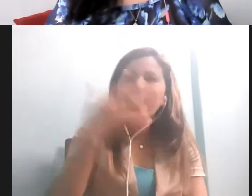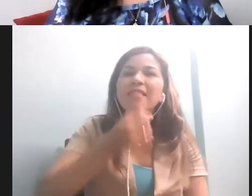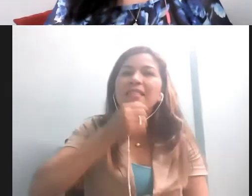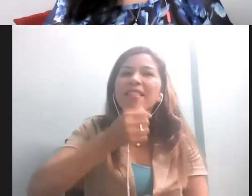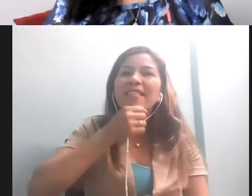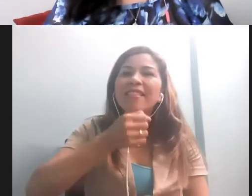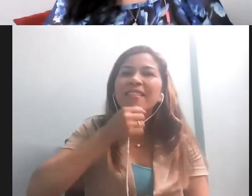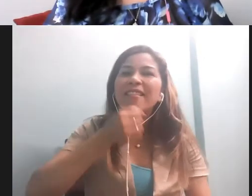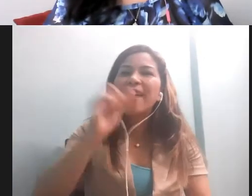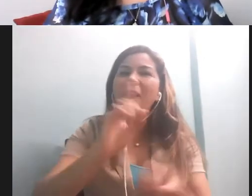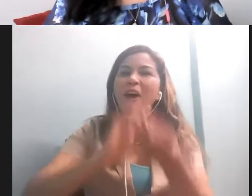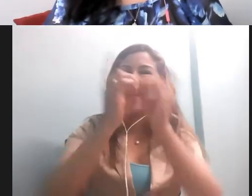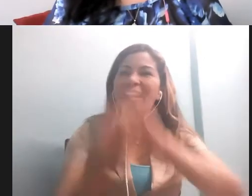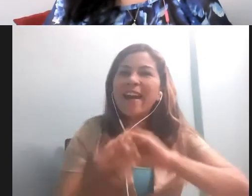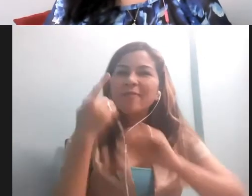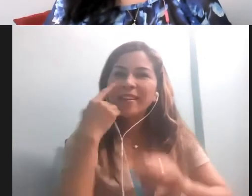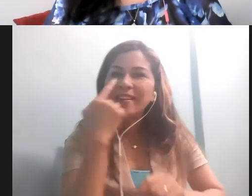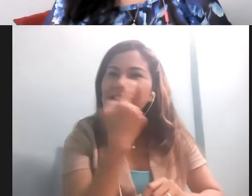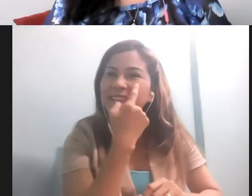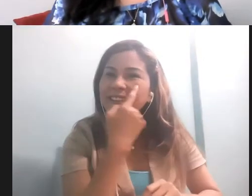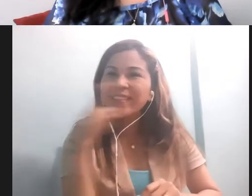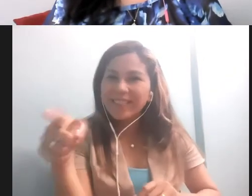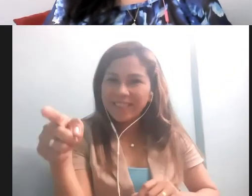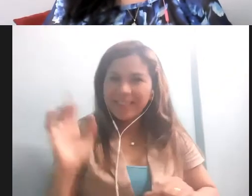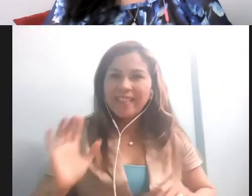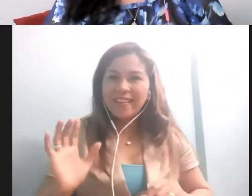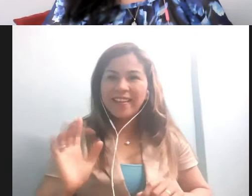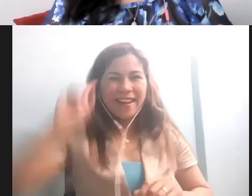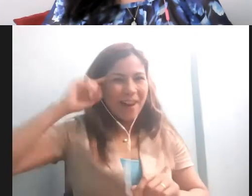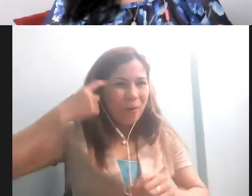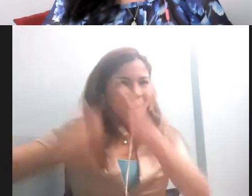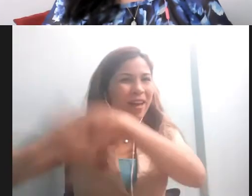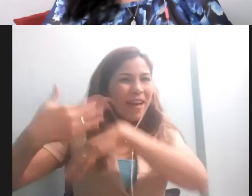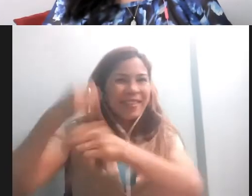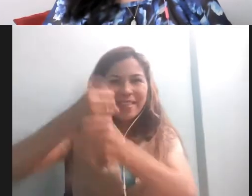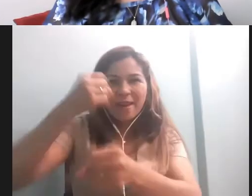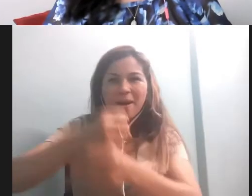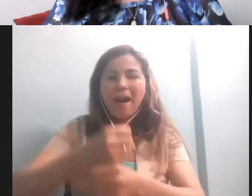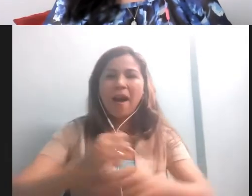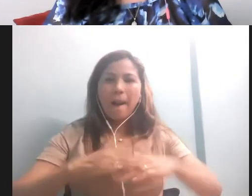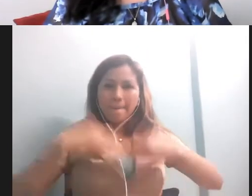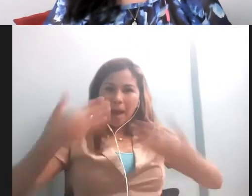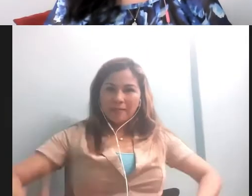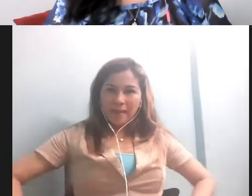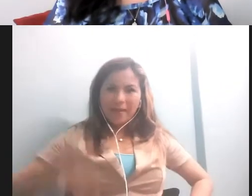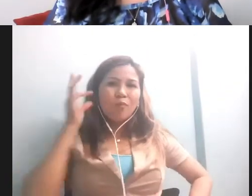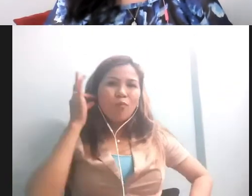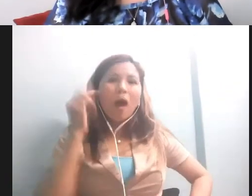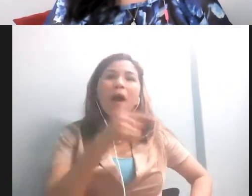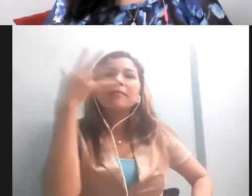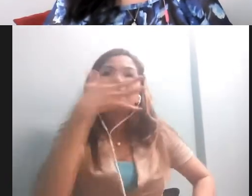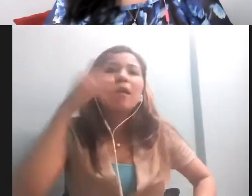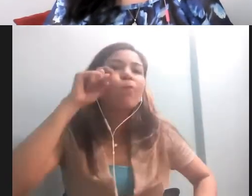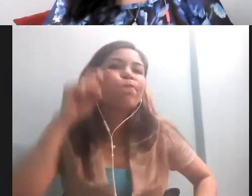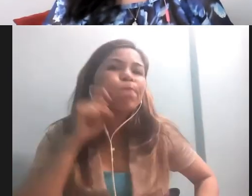Sí. Entonces, recuerdo que en el trabajo había una persona que estaba embarazada y la seña era así, y era el